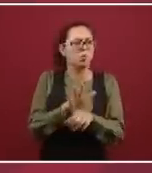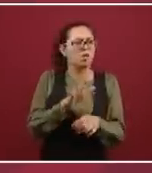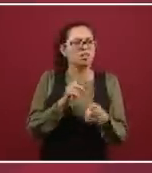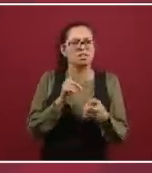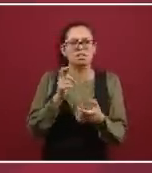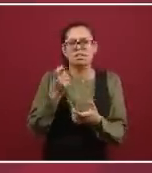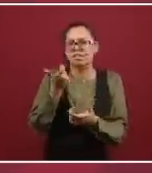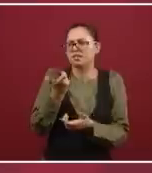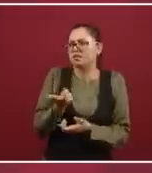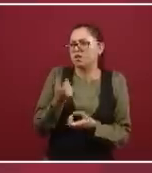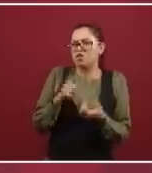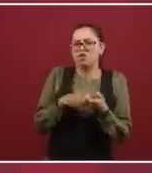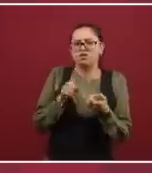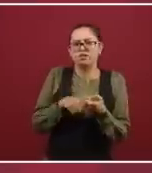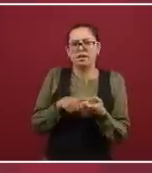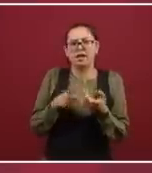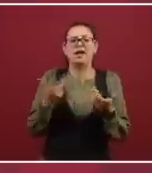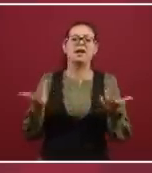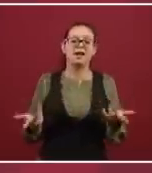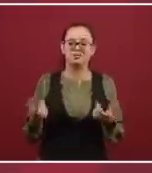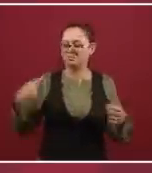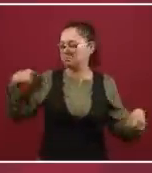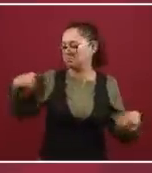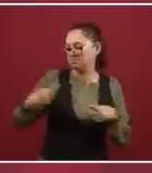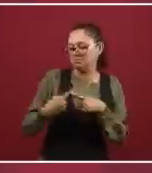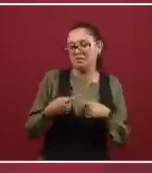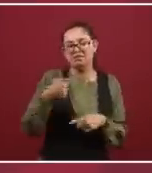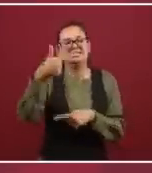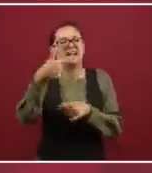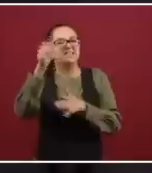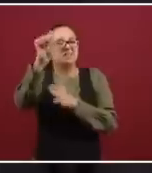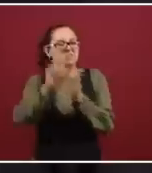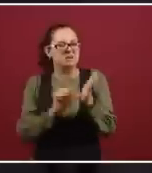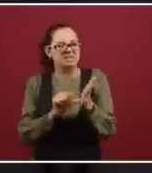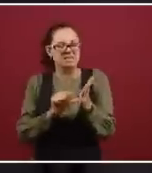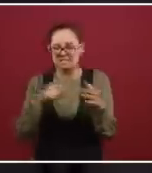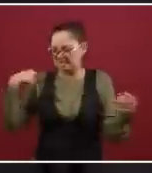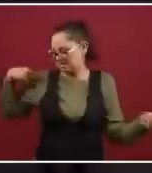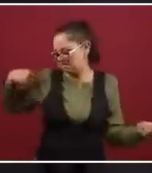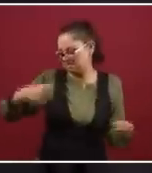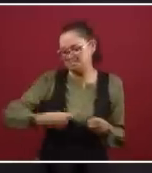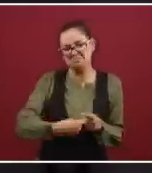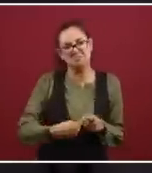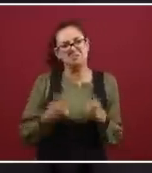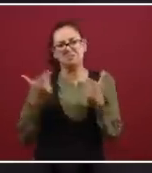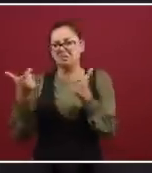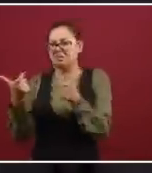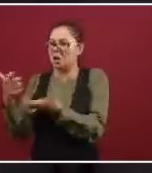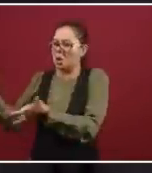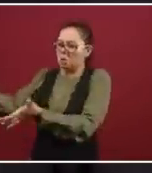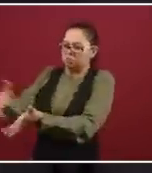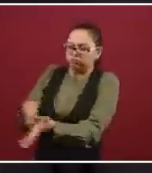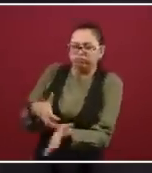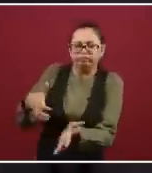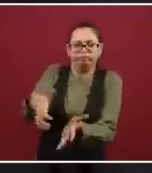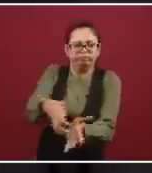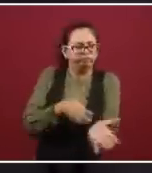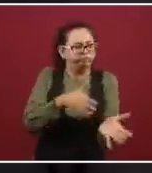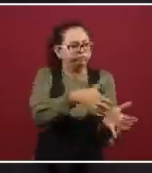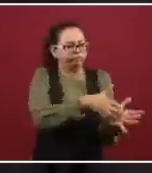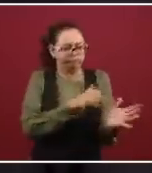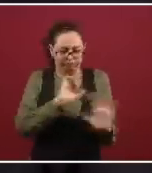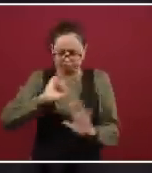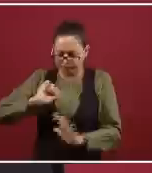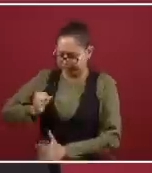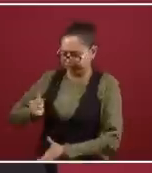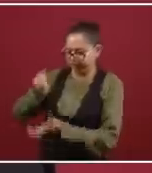Les dimos a conocer de que en lo que llevamos en el gobierno se han ahorrado en compras